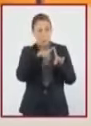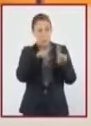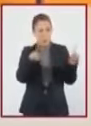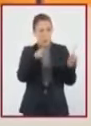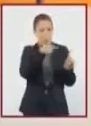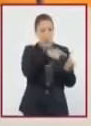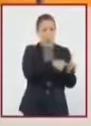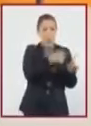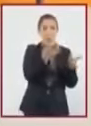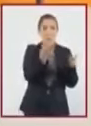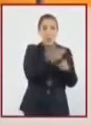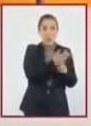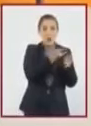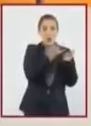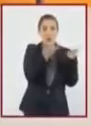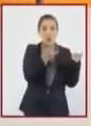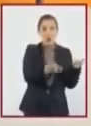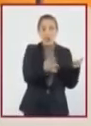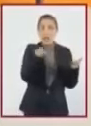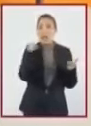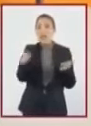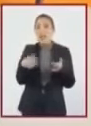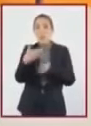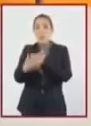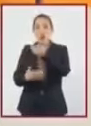un hecho histórico y un